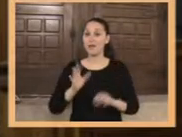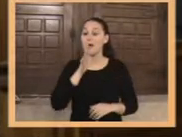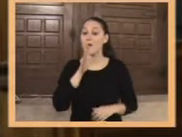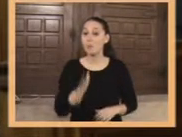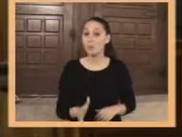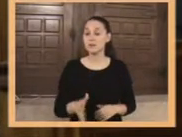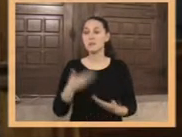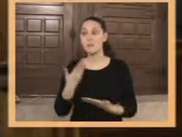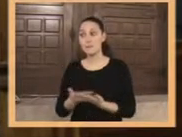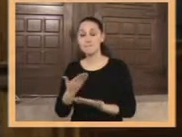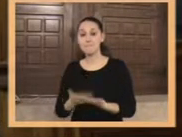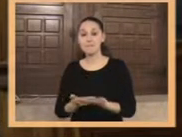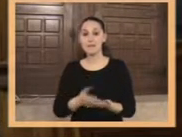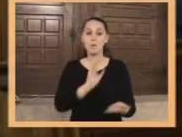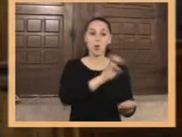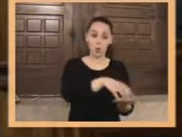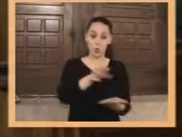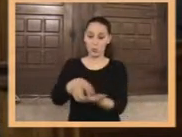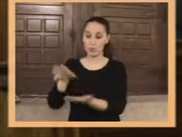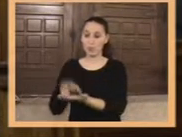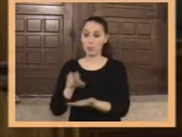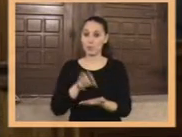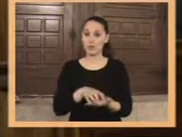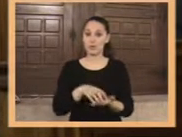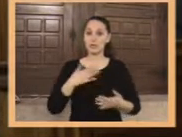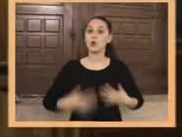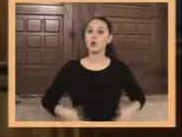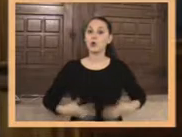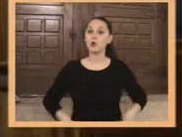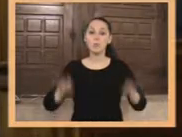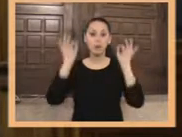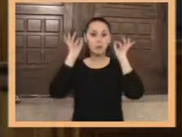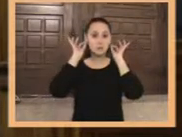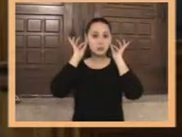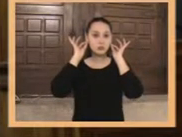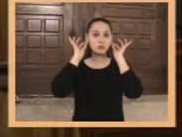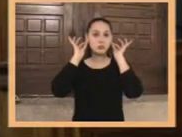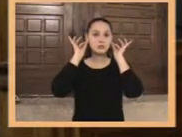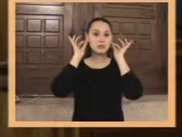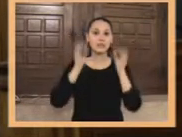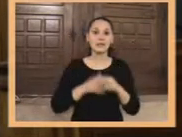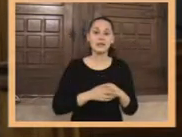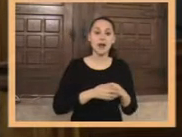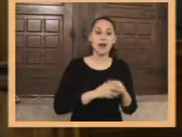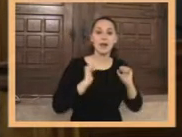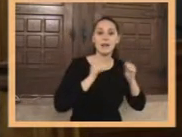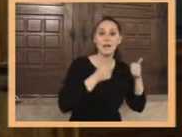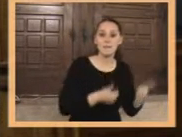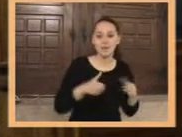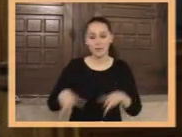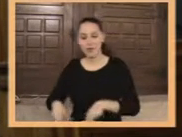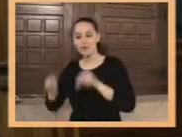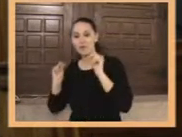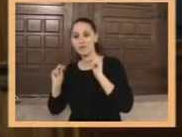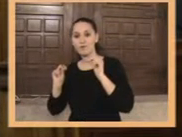horarios de mercadillo de ropa y bisutería. Sobre todo, bueno, pues a la hora del cierre del mercadillo,